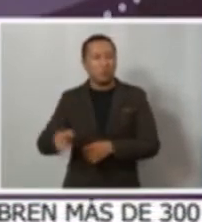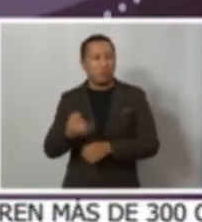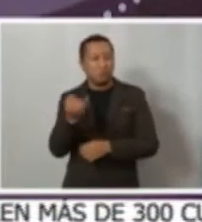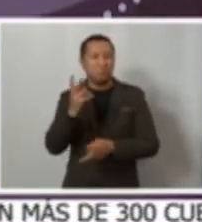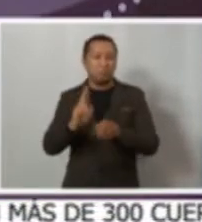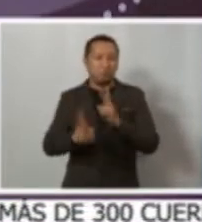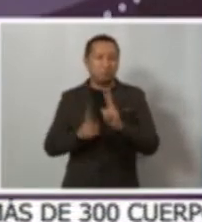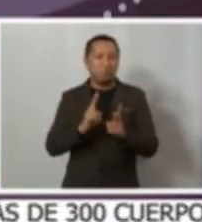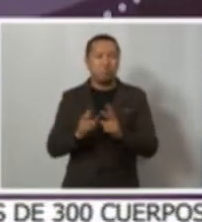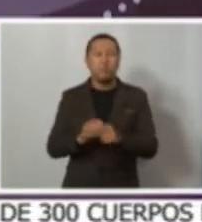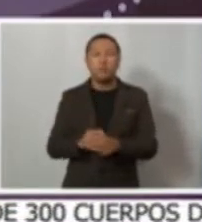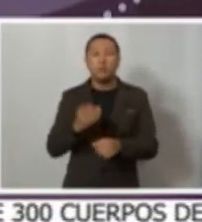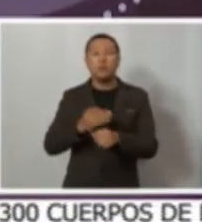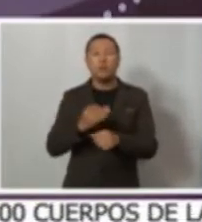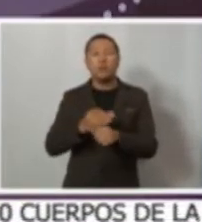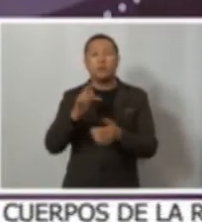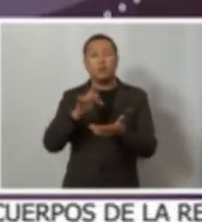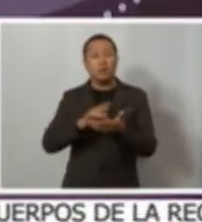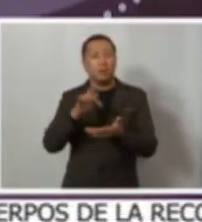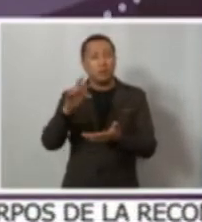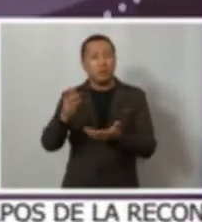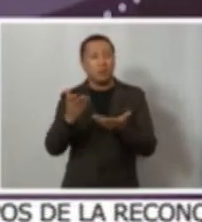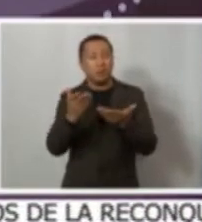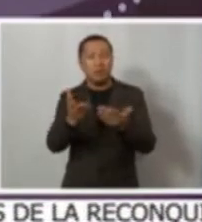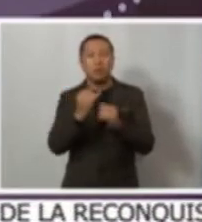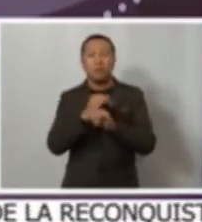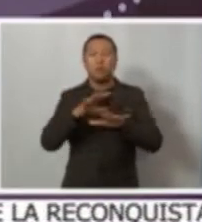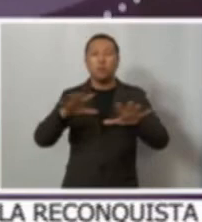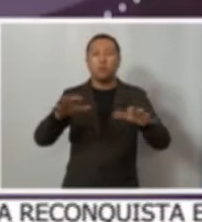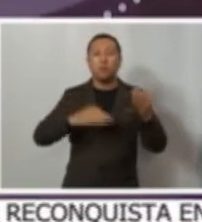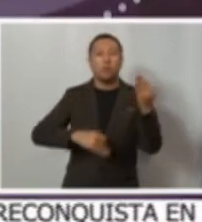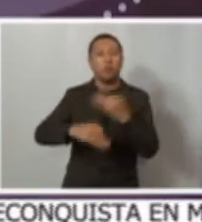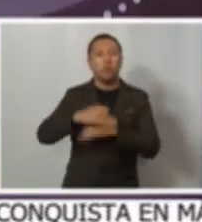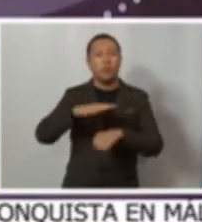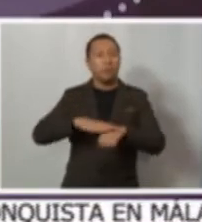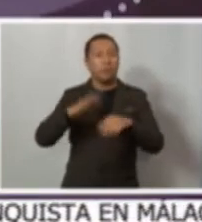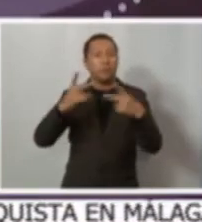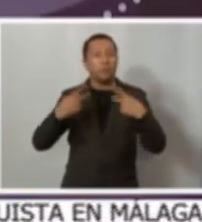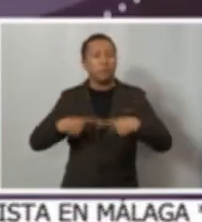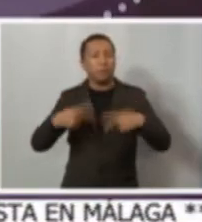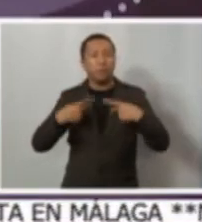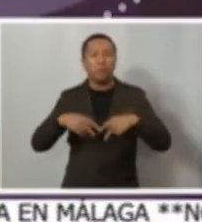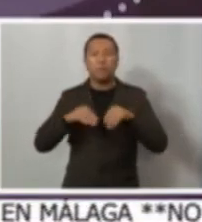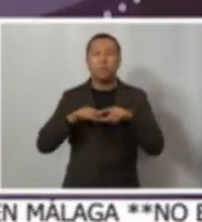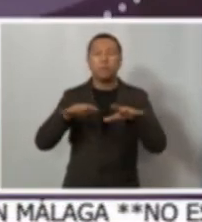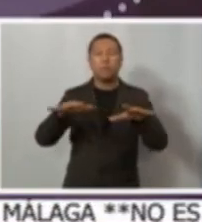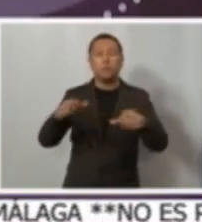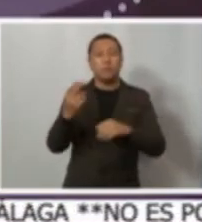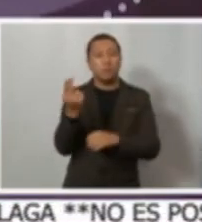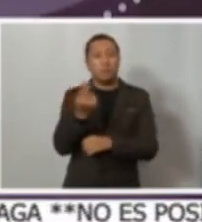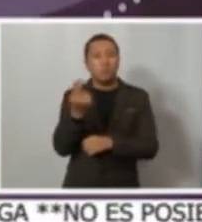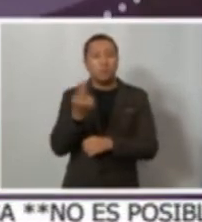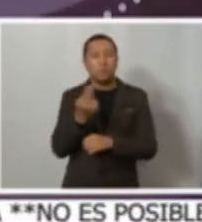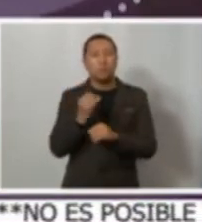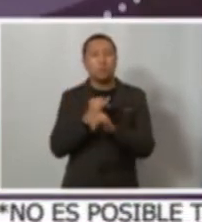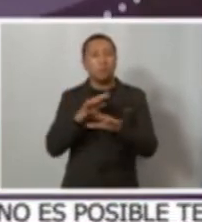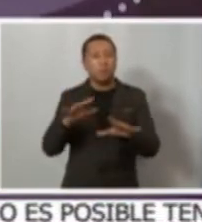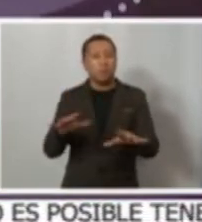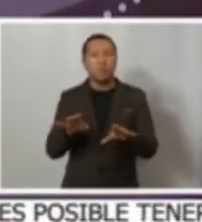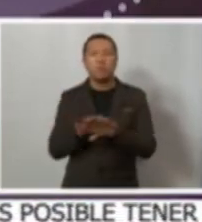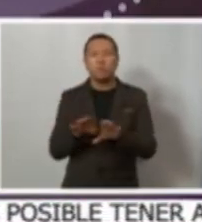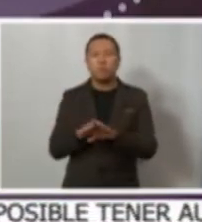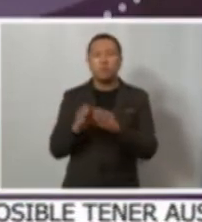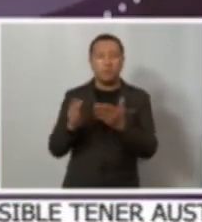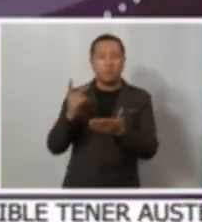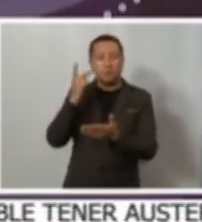agradecer también pues poder llevar esta información a más gente que necesita estar informada, y hacerlo a través